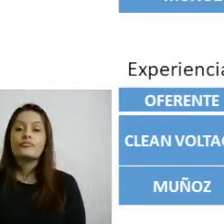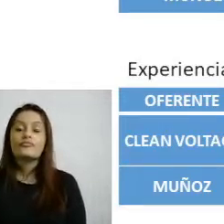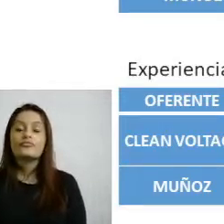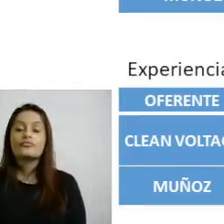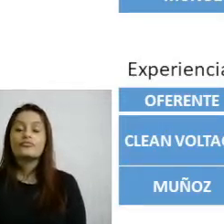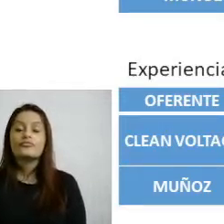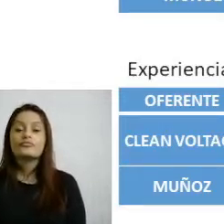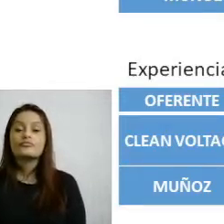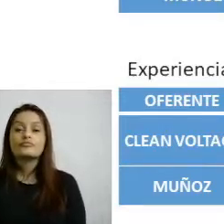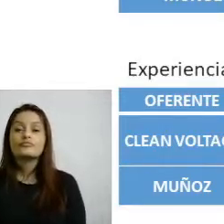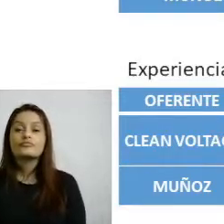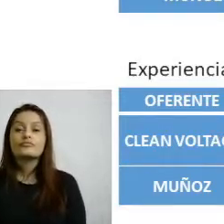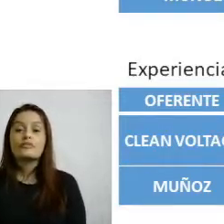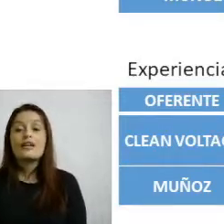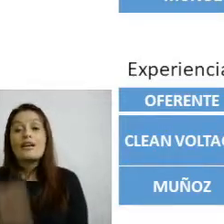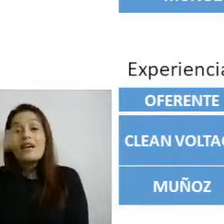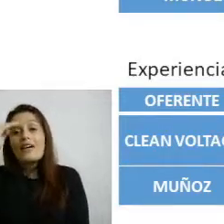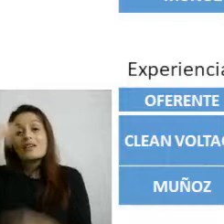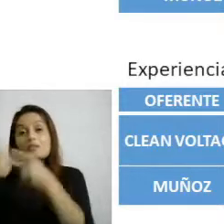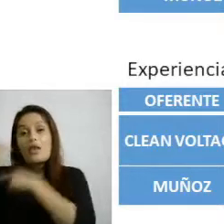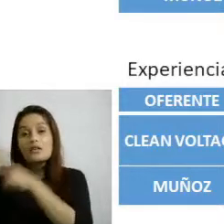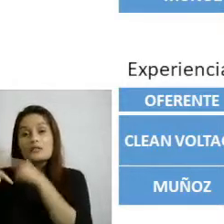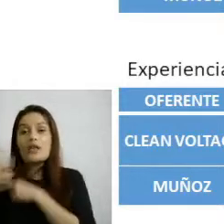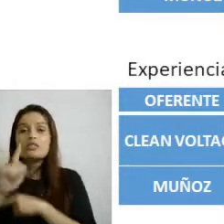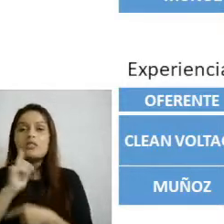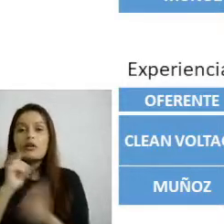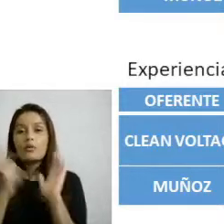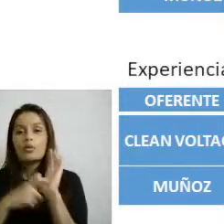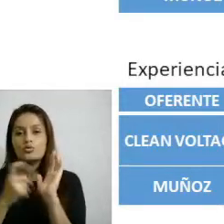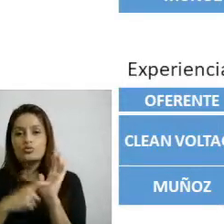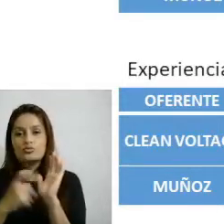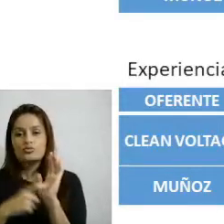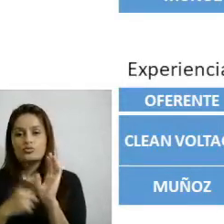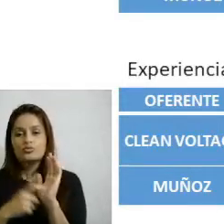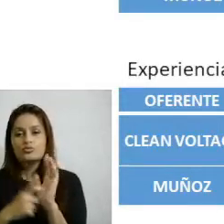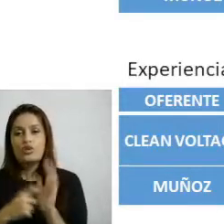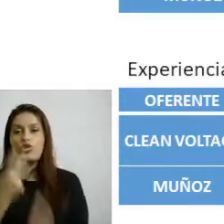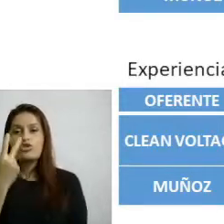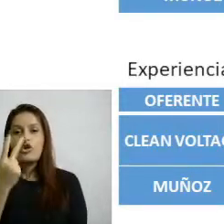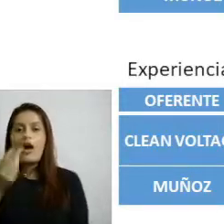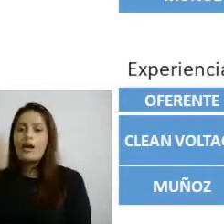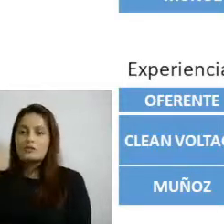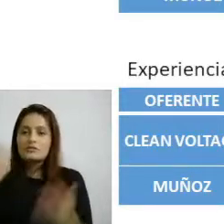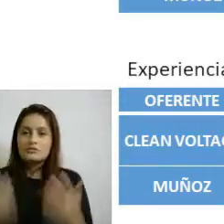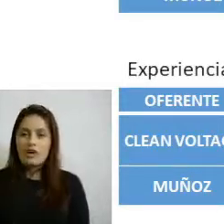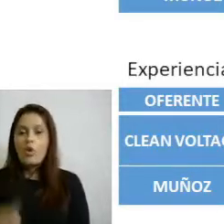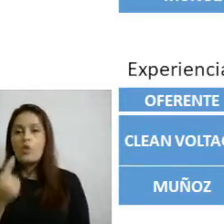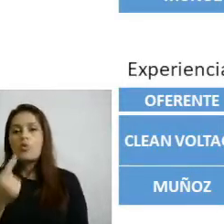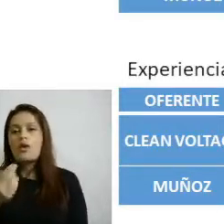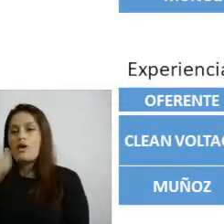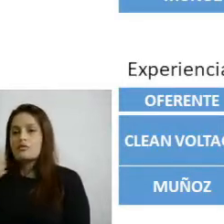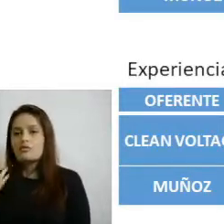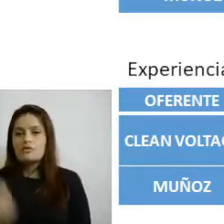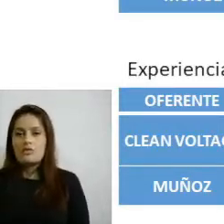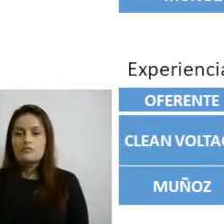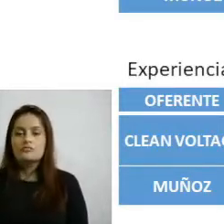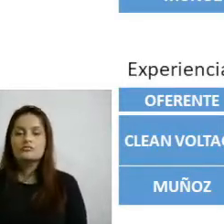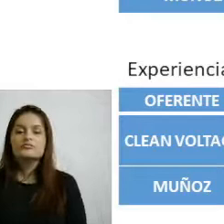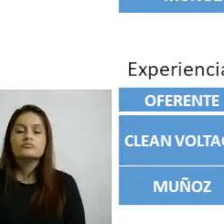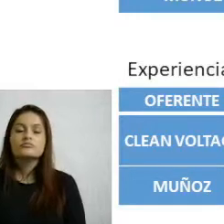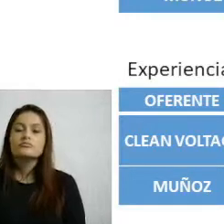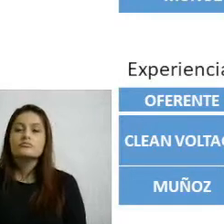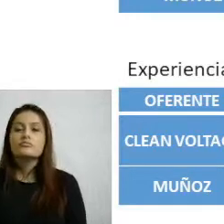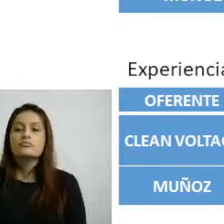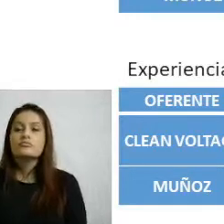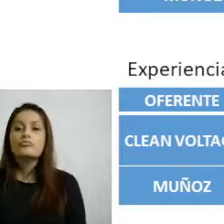Respecto a la experiencia, Clean Voltage presenta 2 obras y Muñoz 9 obras acreditadas de acuerdo a